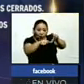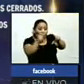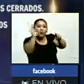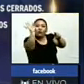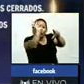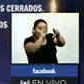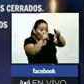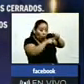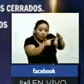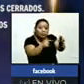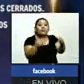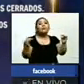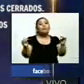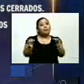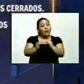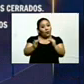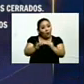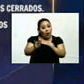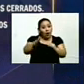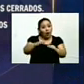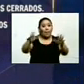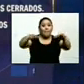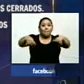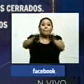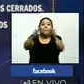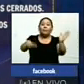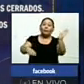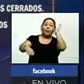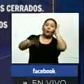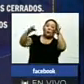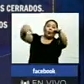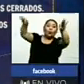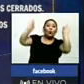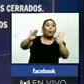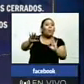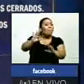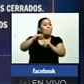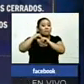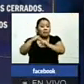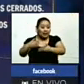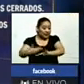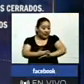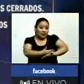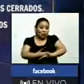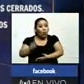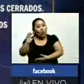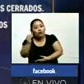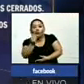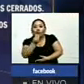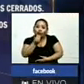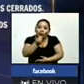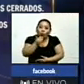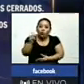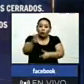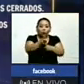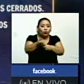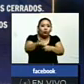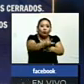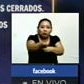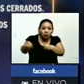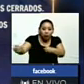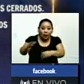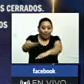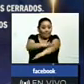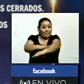sitios cerrados. Además, utilizar mosquiteros, especialmente en los niños y adultos mayores. Fumigar, uso